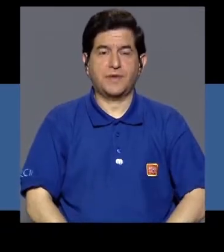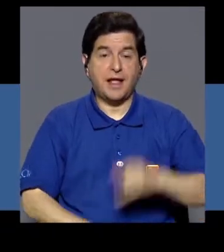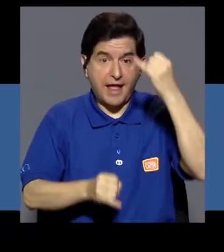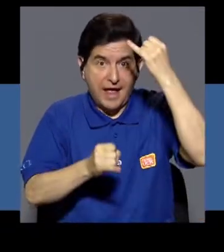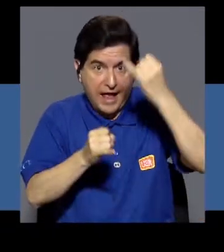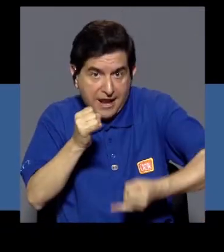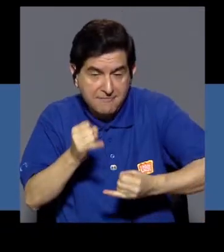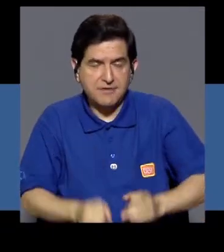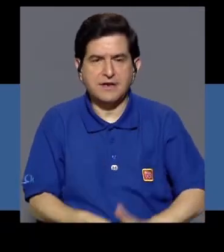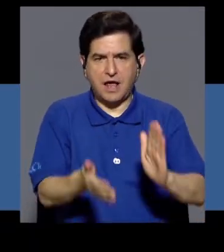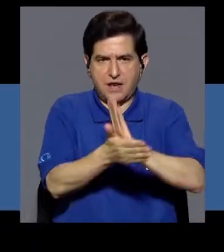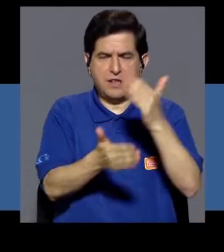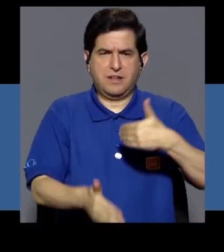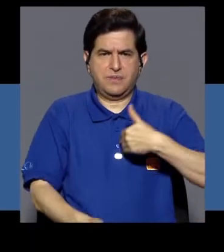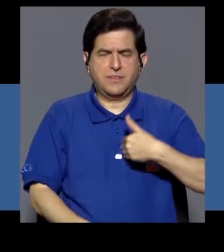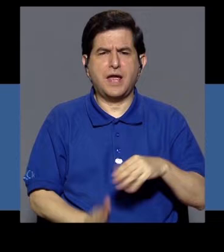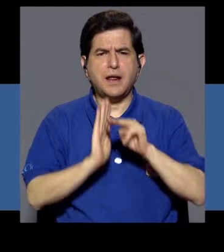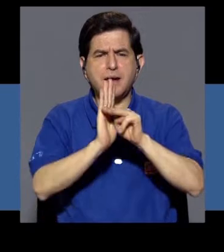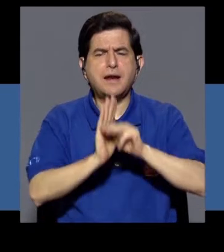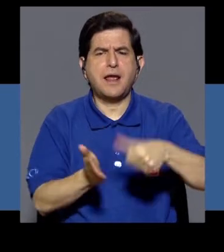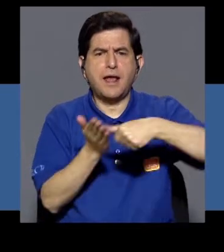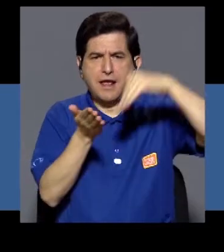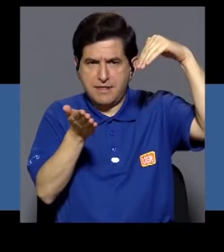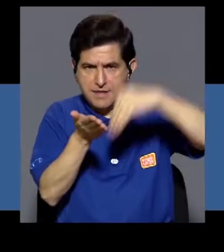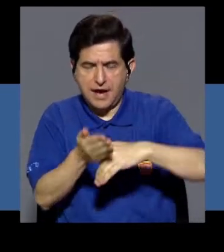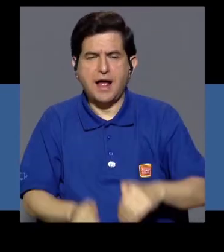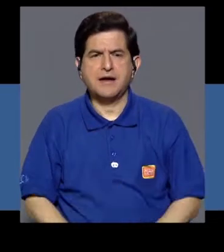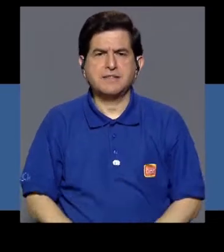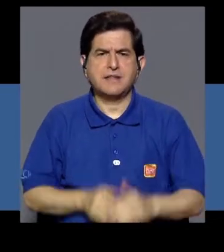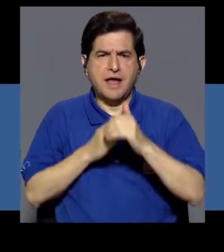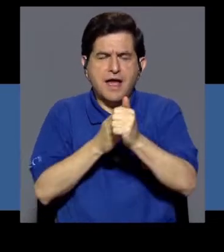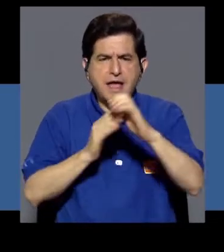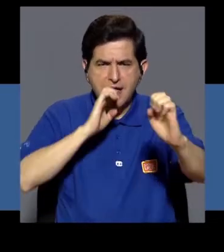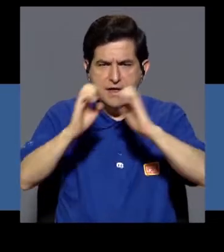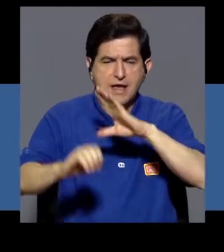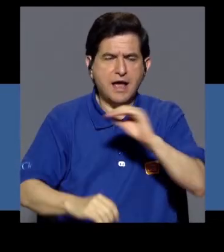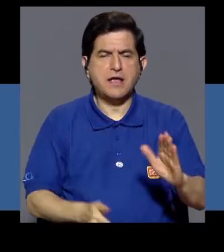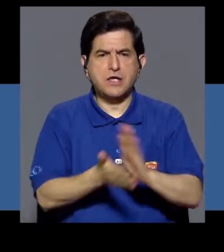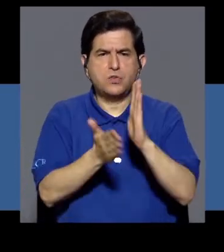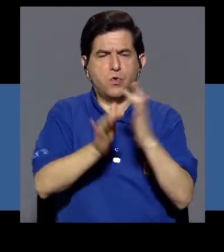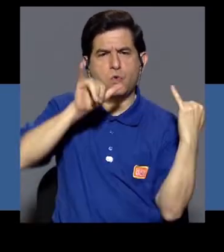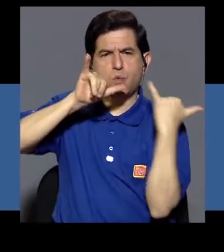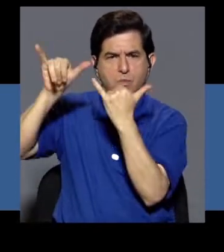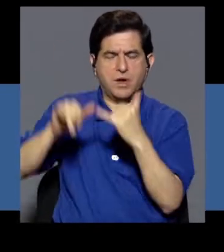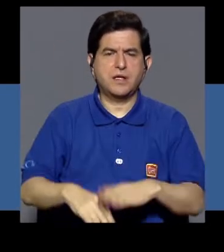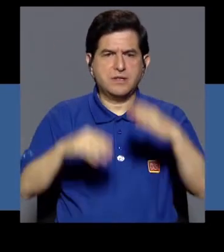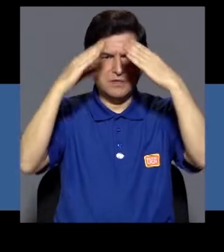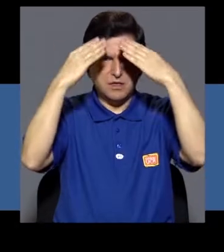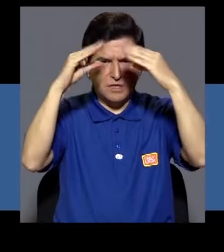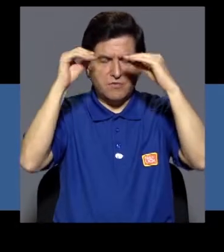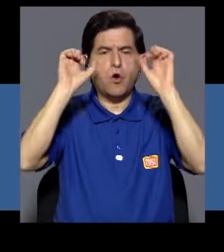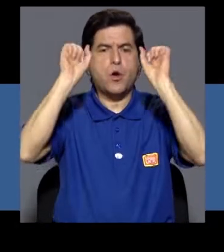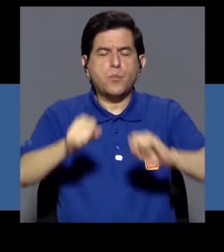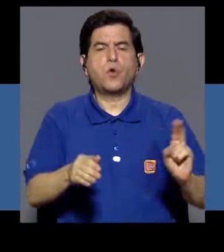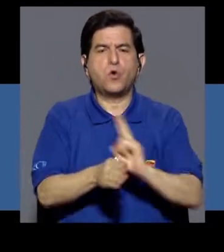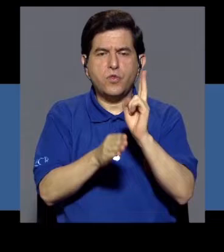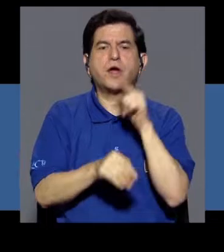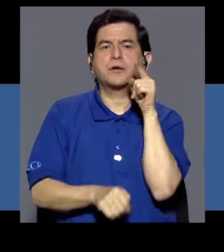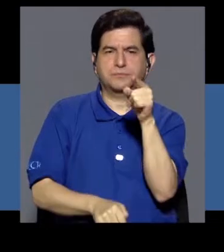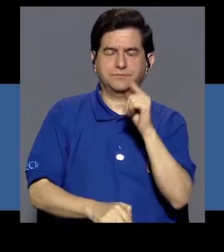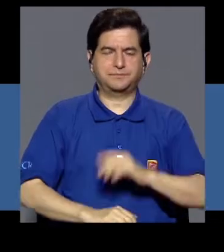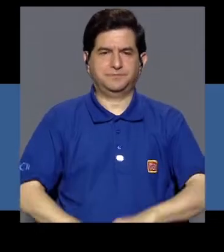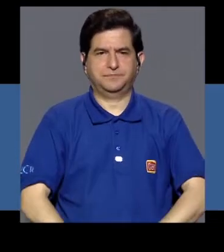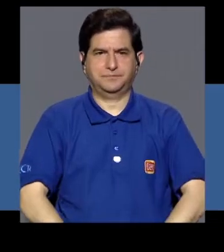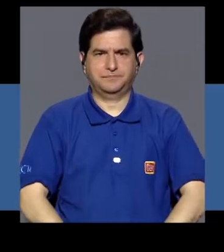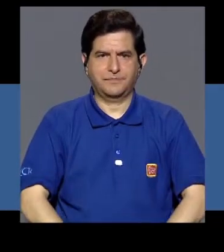consultadas. Al final, el documento tiene modelos de cartas, guías de entrevista y formularios de denuncia e informes que